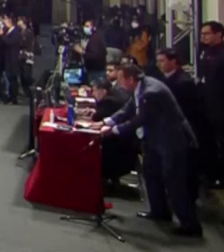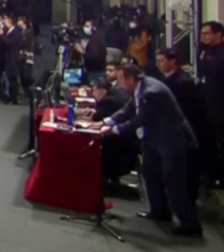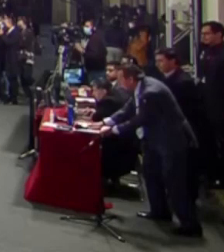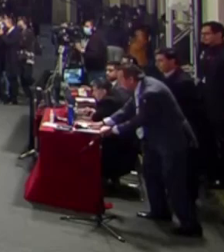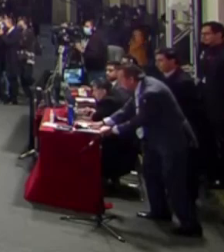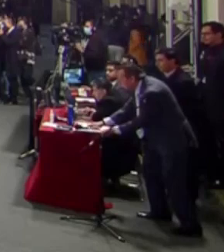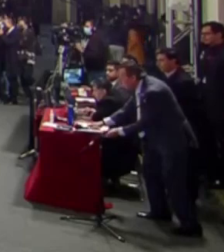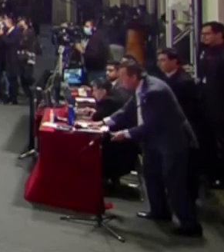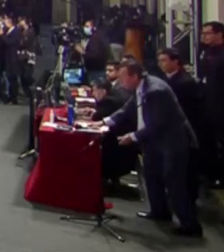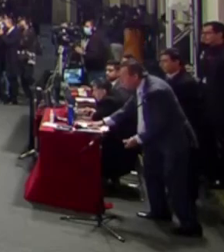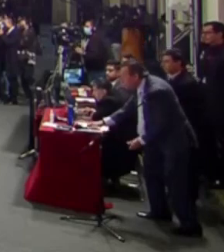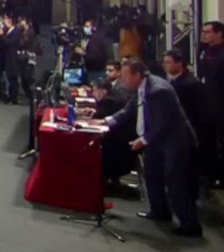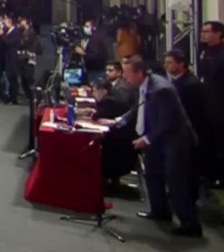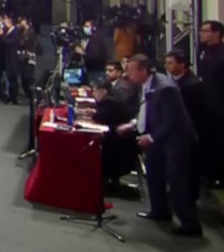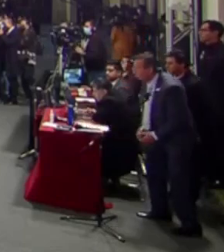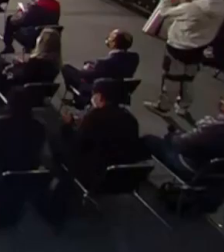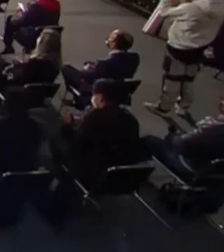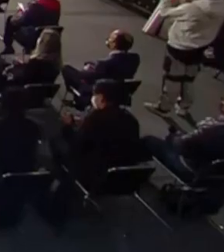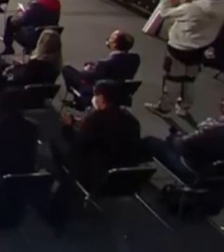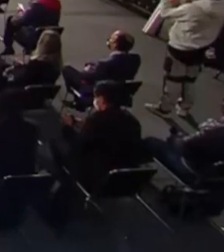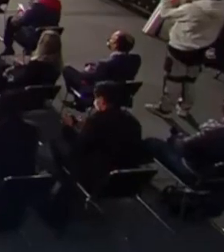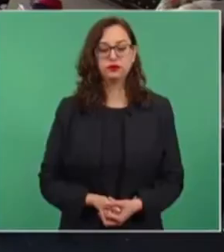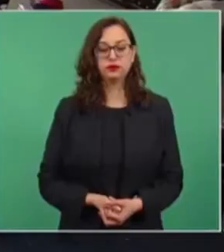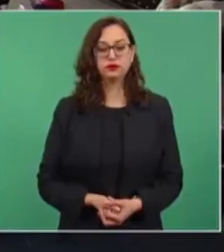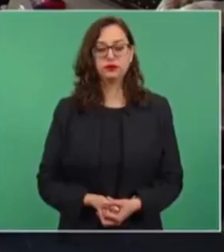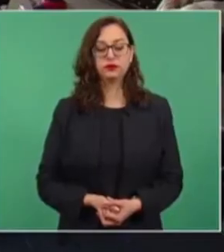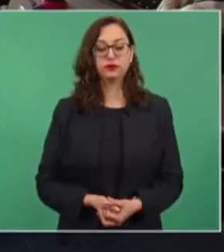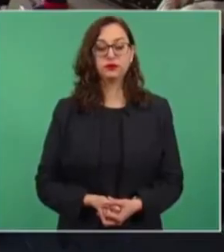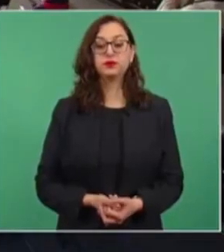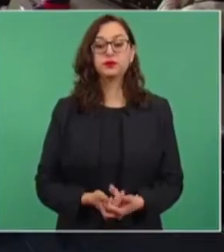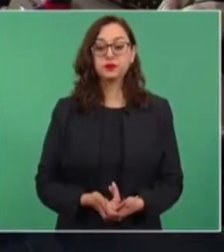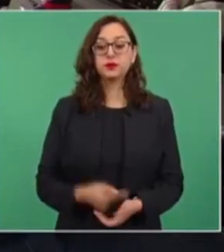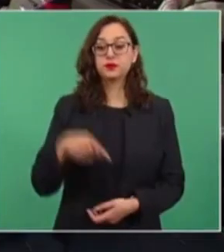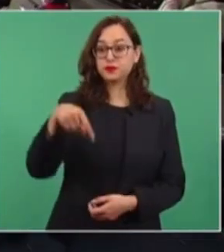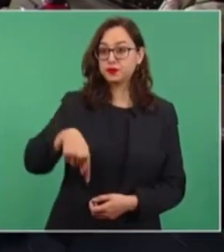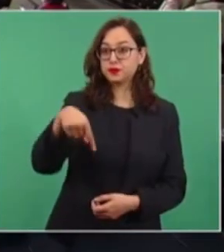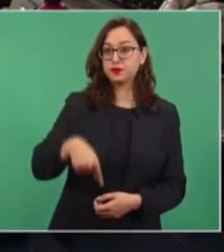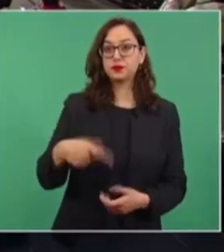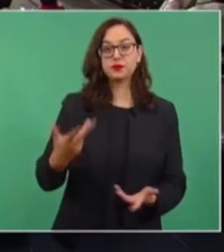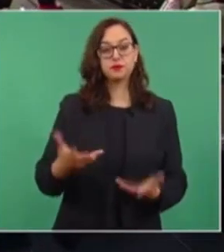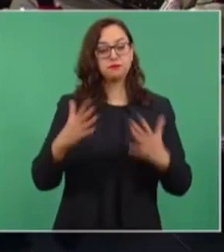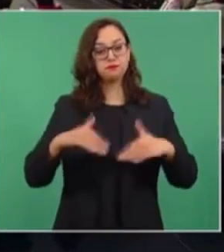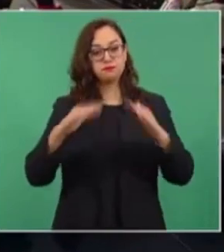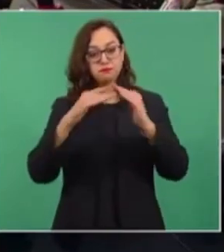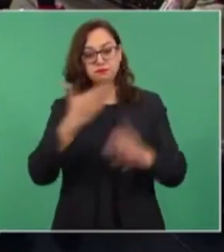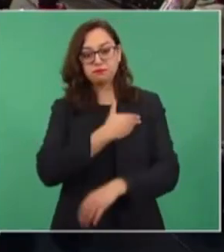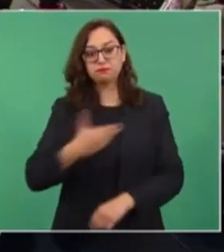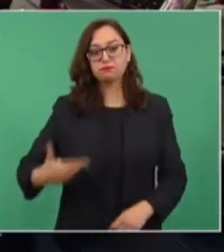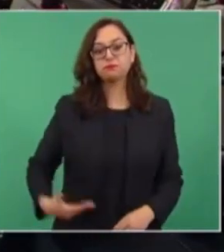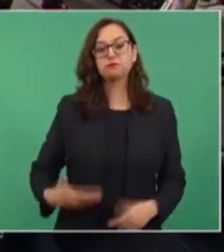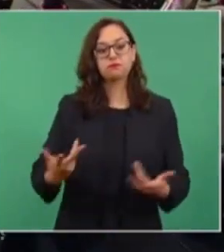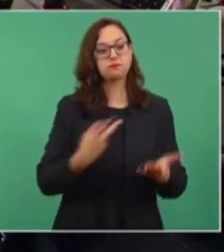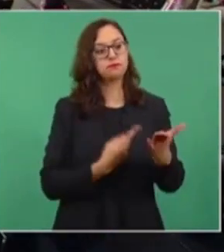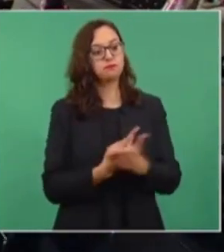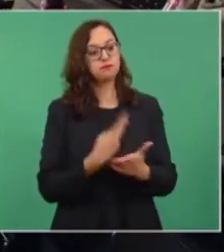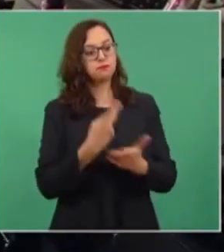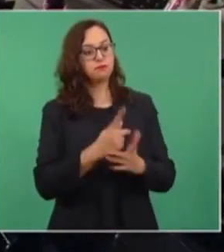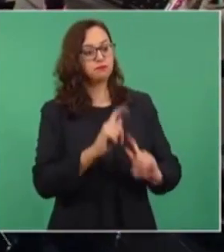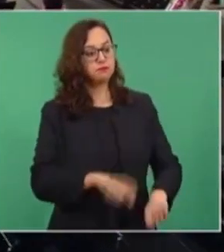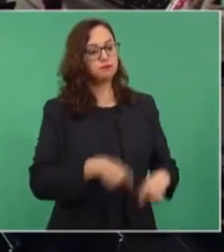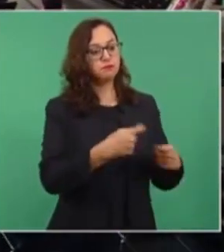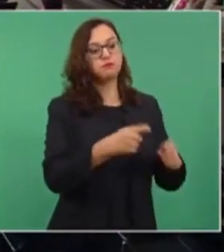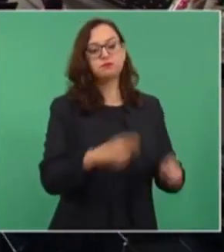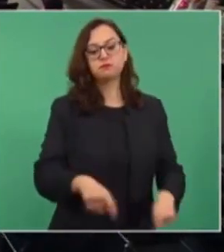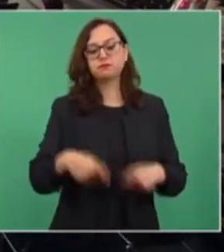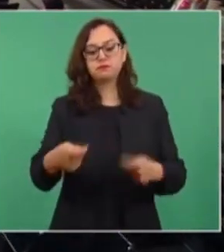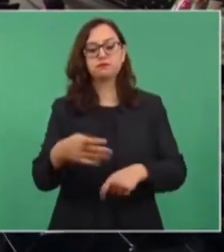se entreguen estos reconocimientos muy merecidos al arquitecto Fray